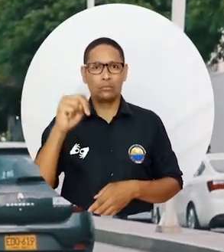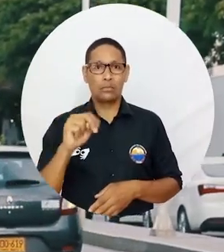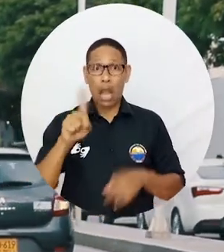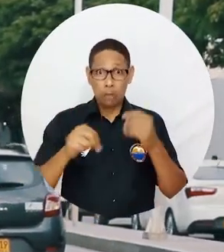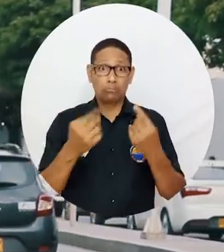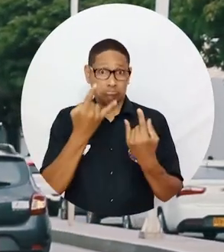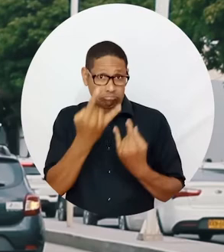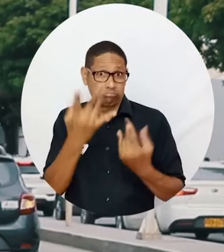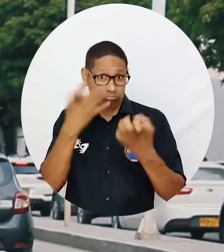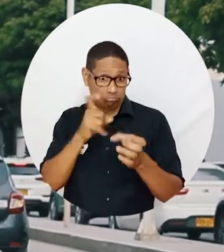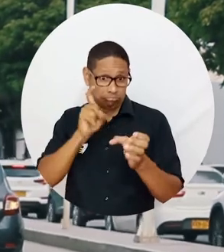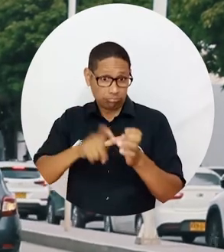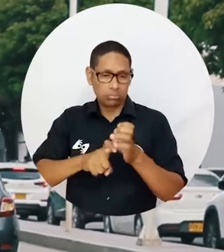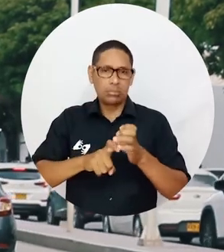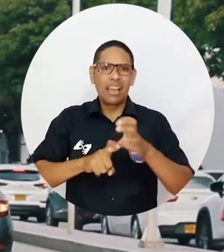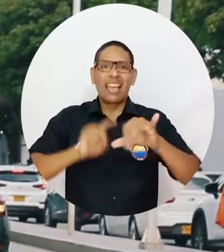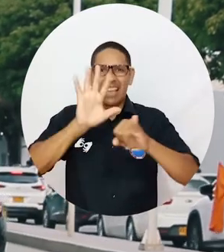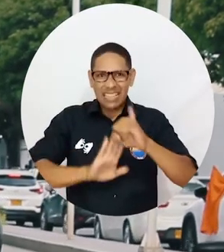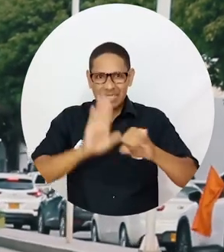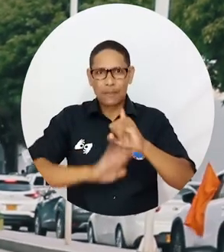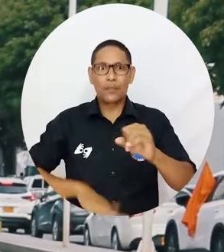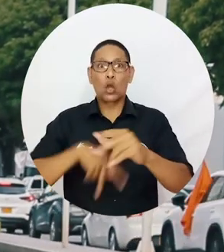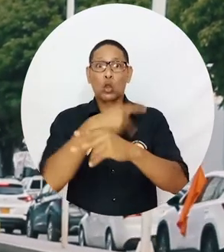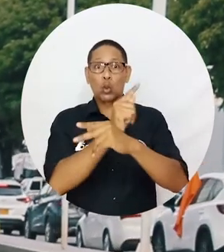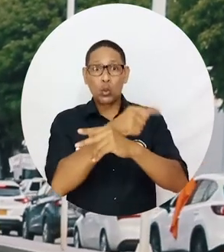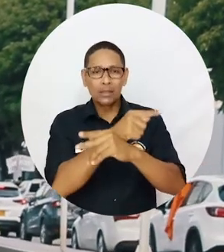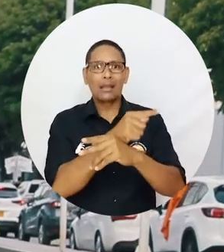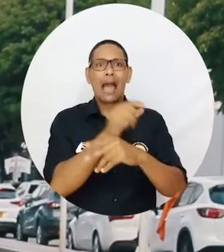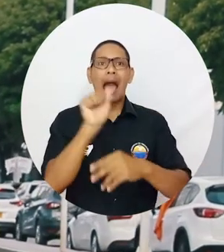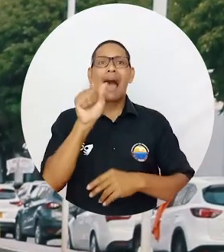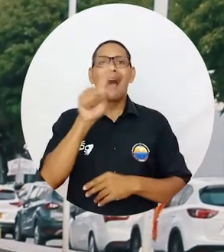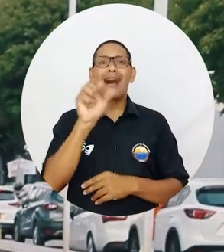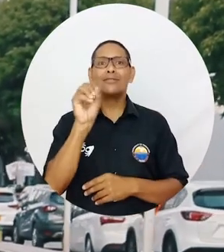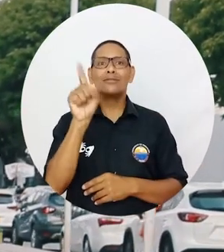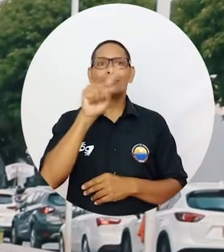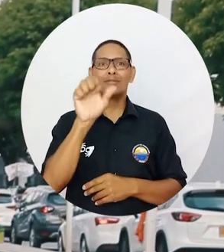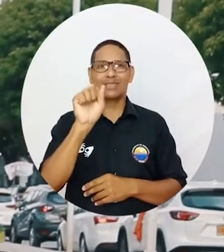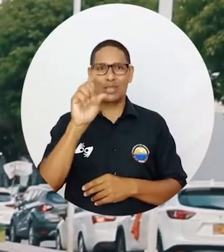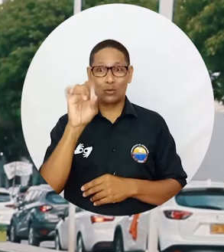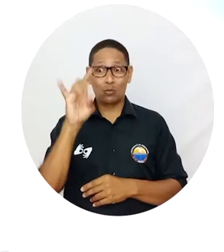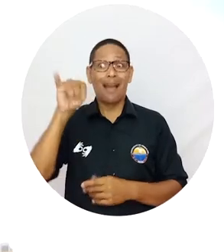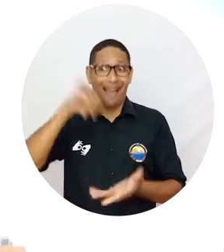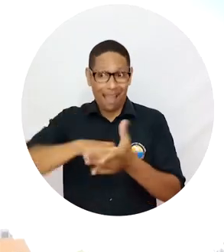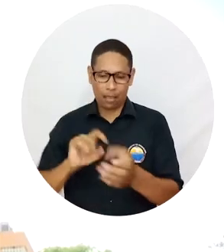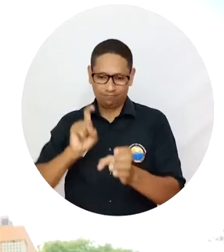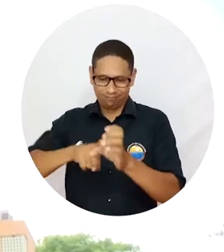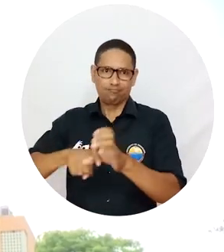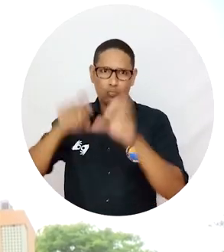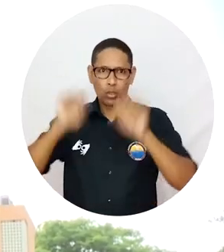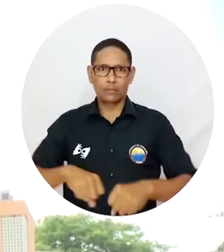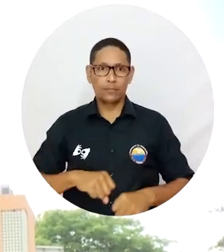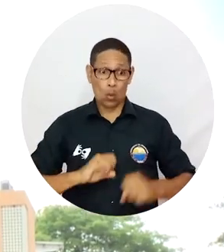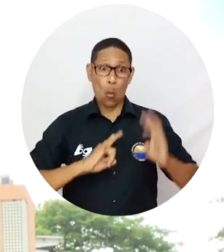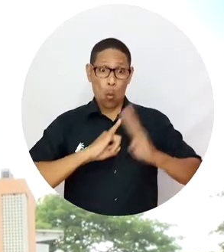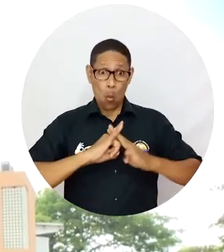asociación pueden ingresar en Instagram y Twitter en @ASOCEDUM. Allí encontrarán los links de inscripción. La Universidad del